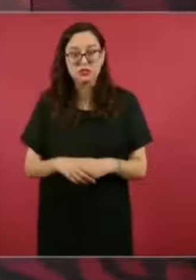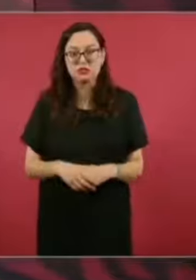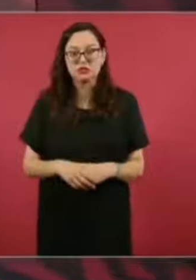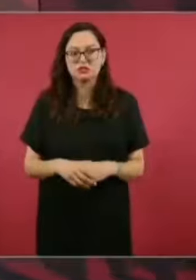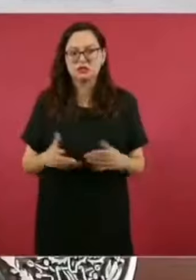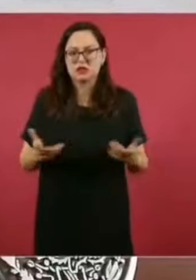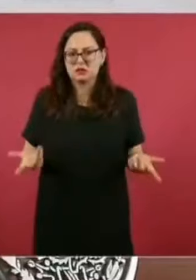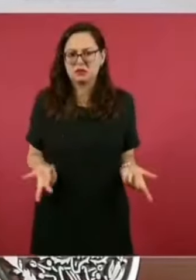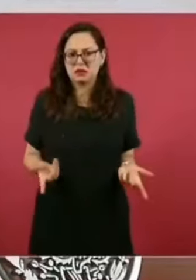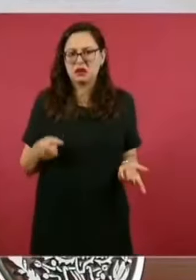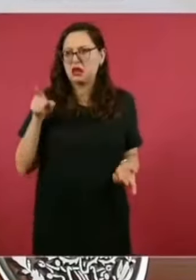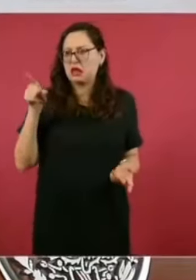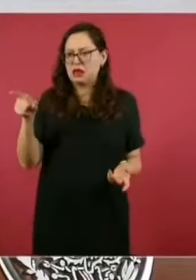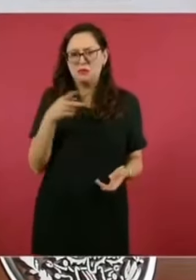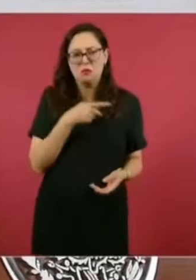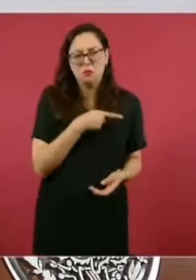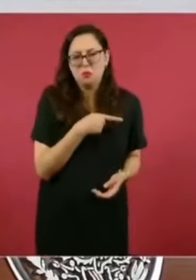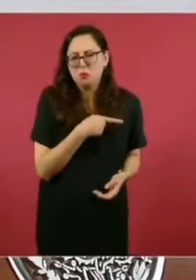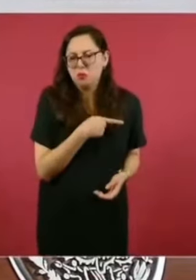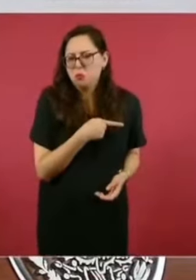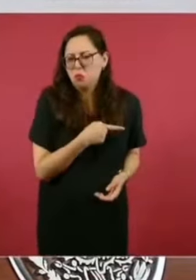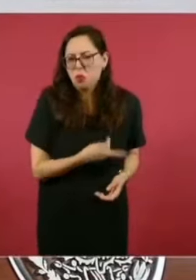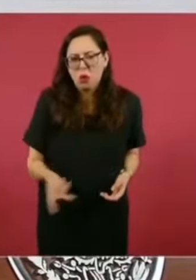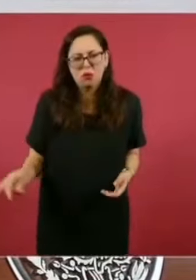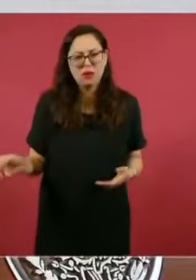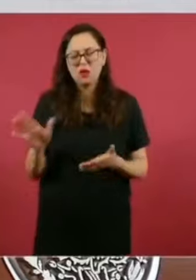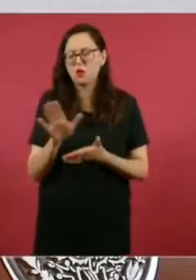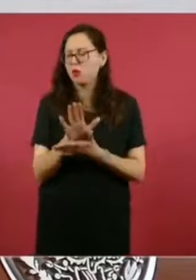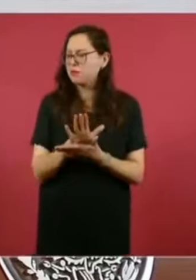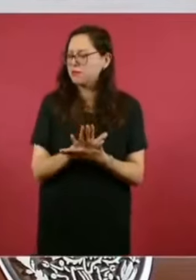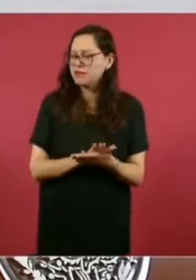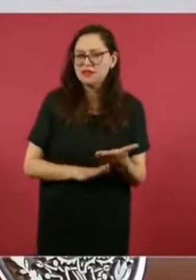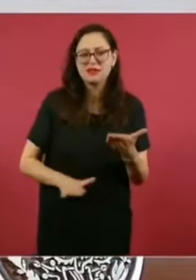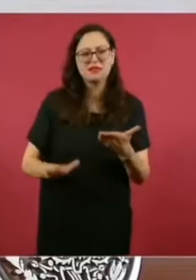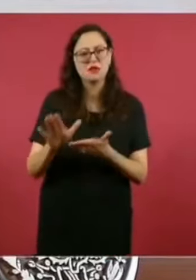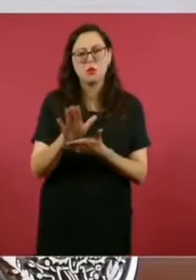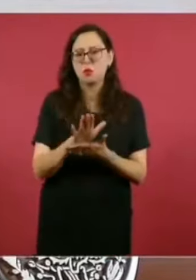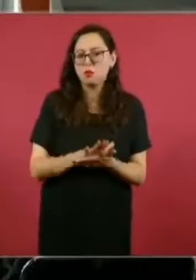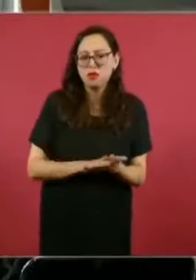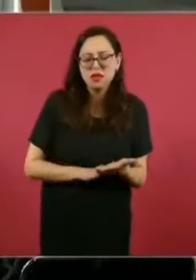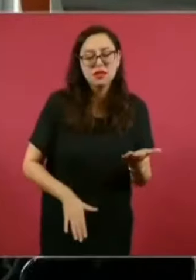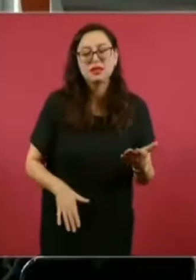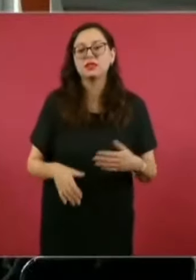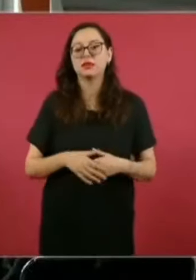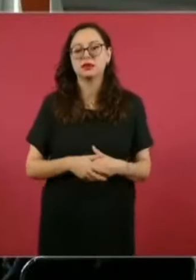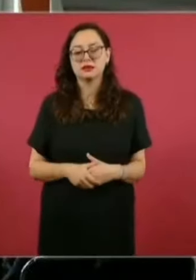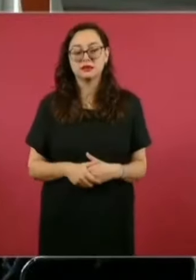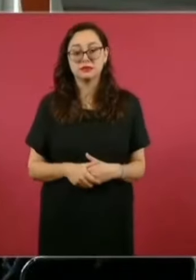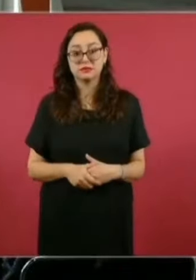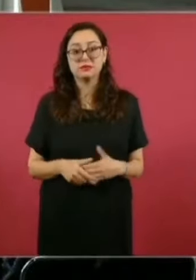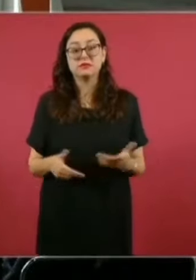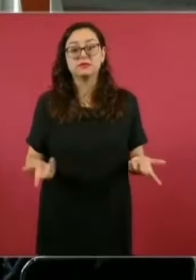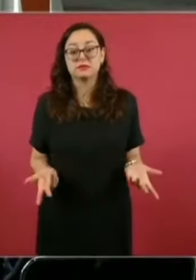inexplicable. Bueno, Leandro Rovirosa también. Leandro, sí, Rovirosa. Cuando terminó,